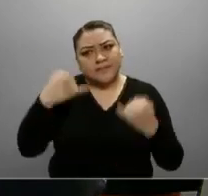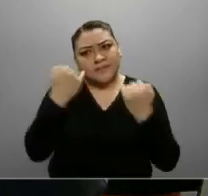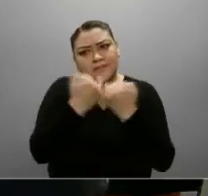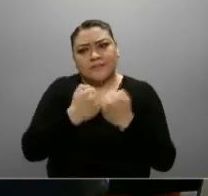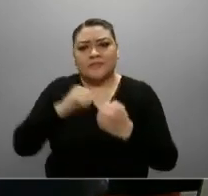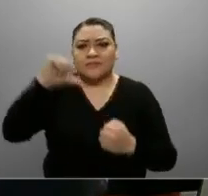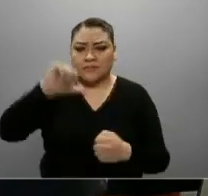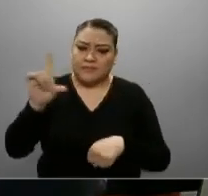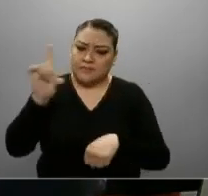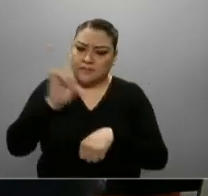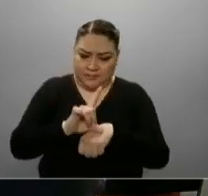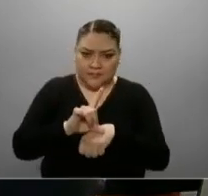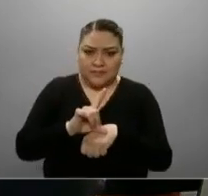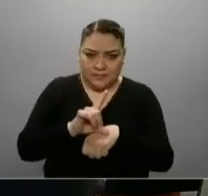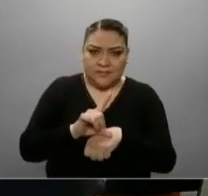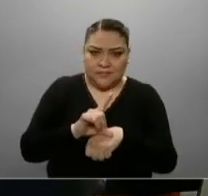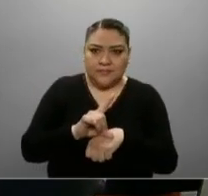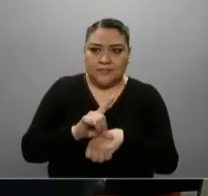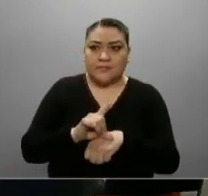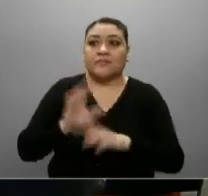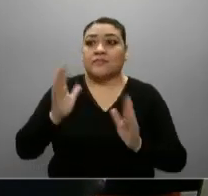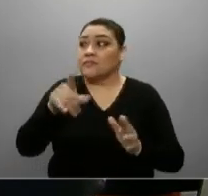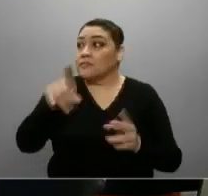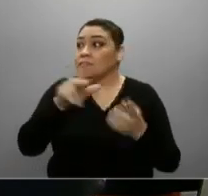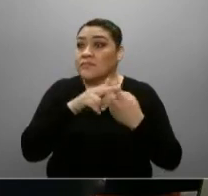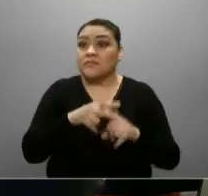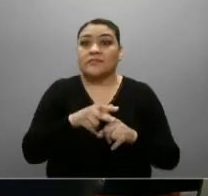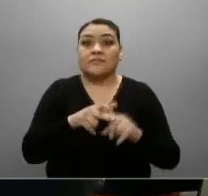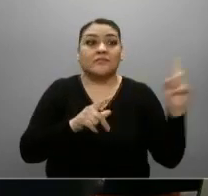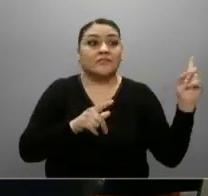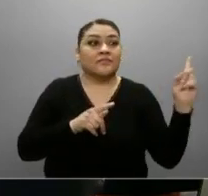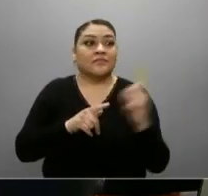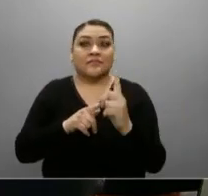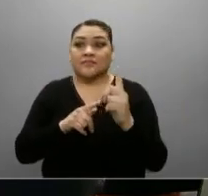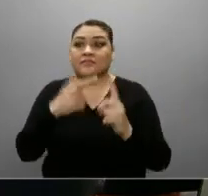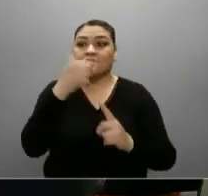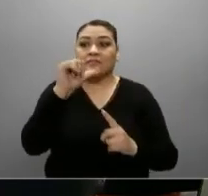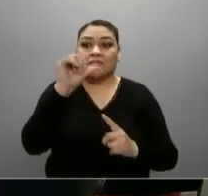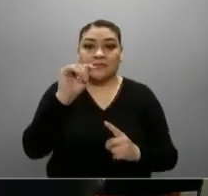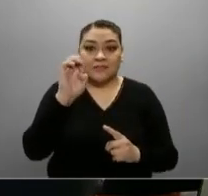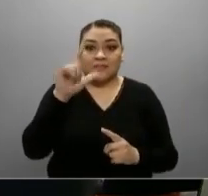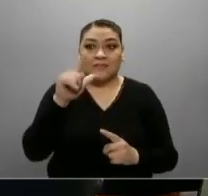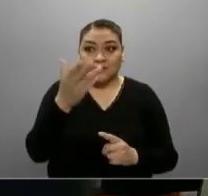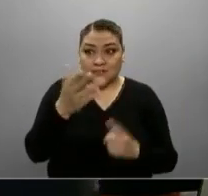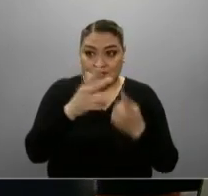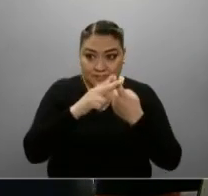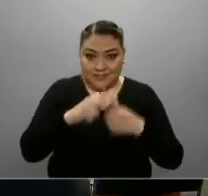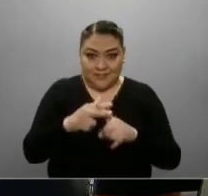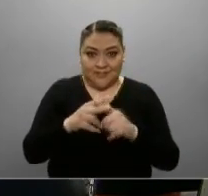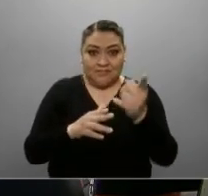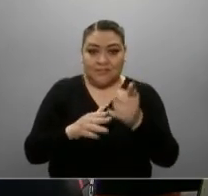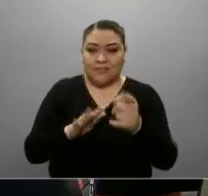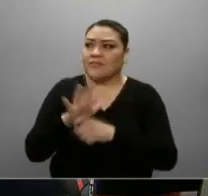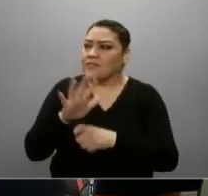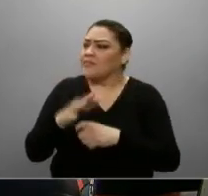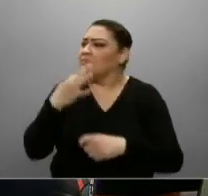Pues hoy, el día de hoy, Álvaro... Mira, ahí va llegando, por cierto, Hugo López-Gatell. Exacto. ¿Qué datos vas a